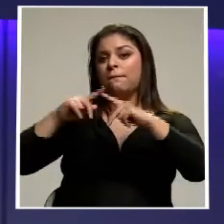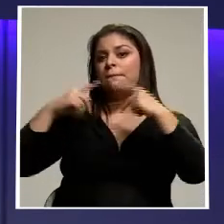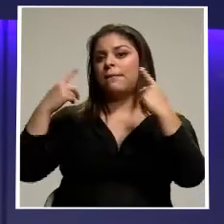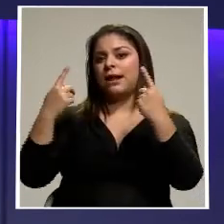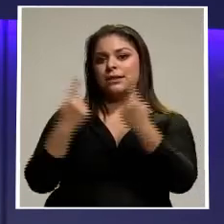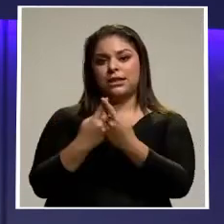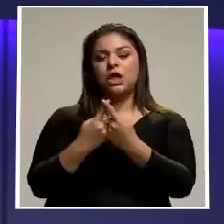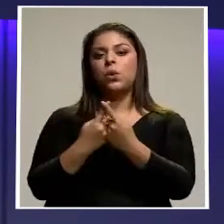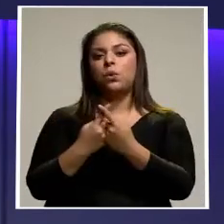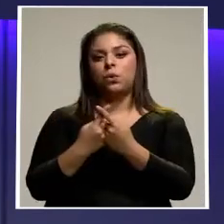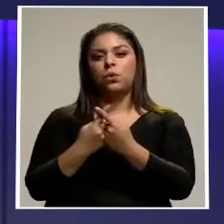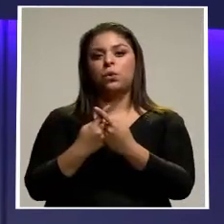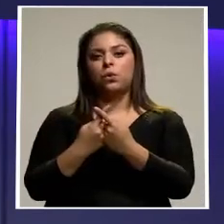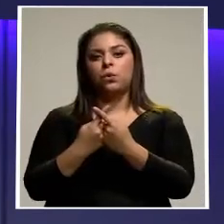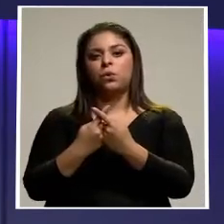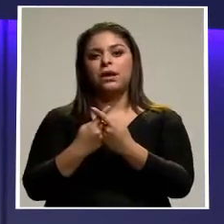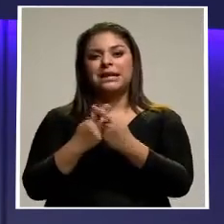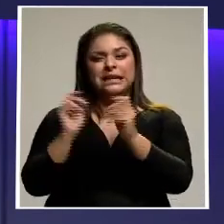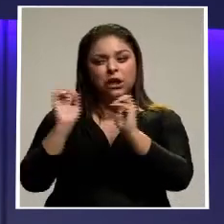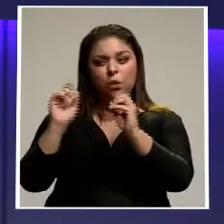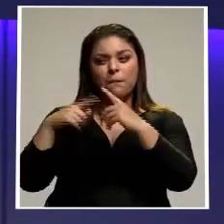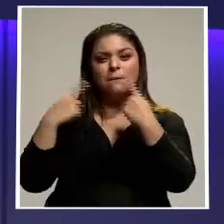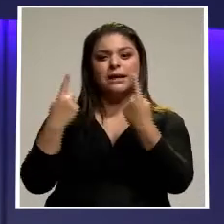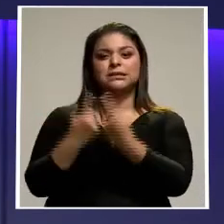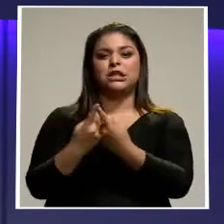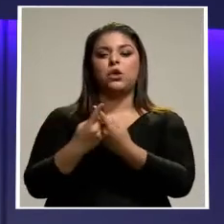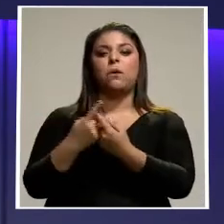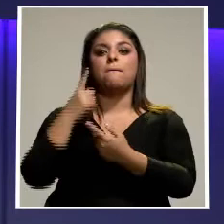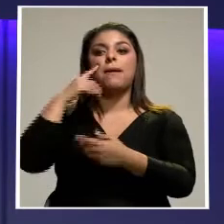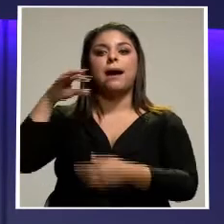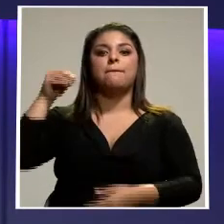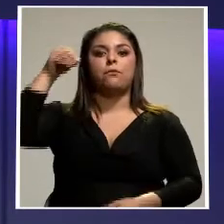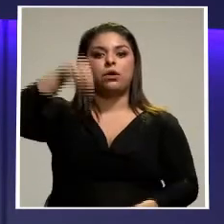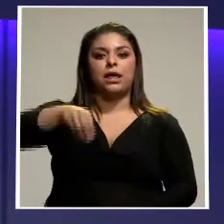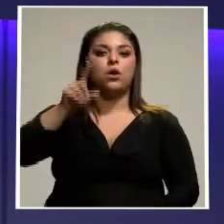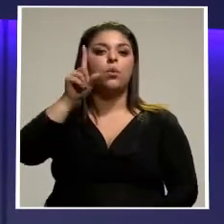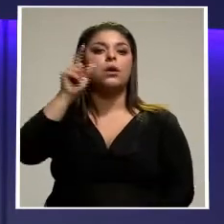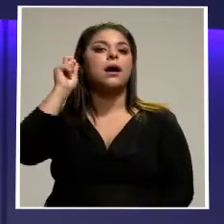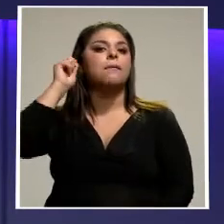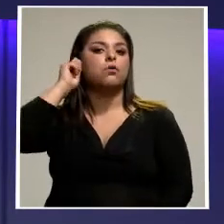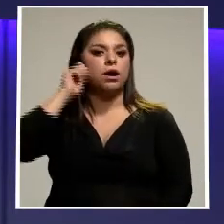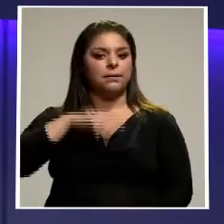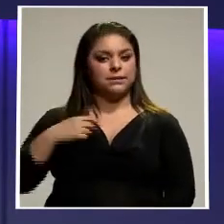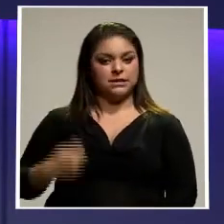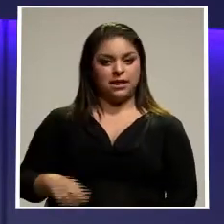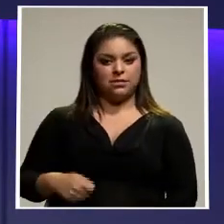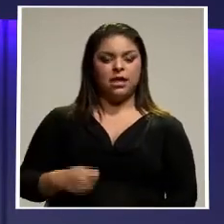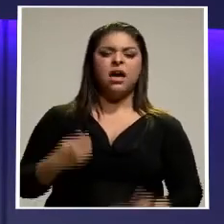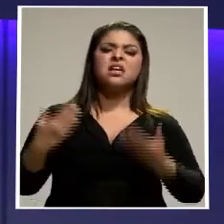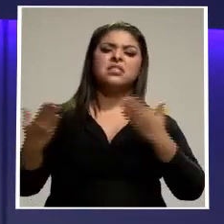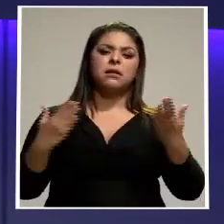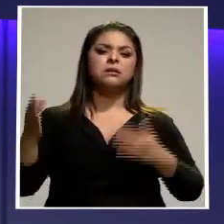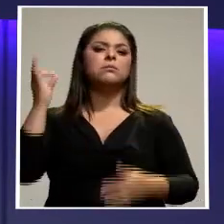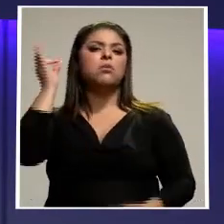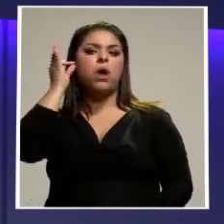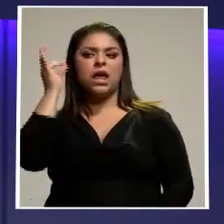candidata a presidenta a una mujer. Probablemente muchas mujeres ocupen puestos de relleno.